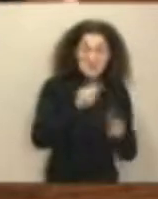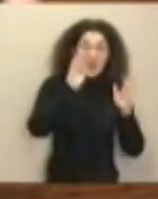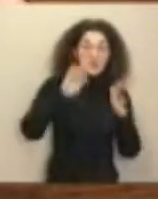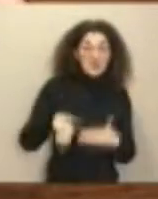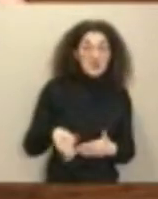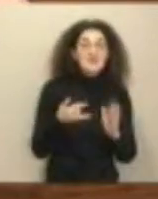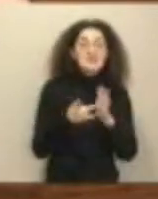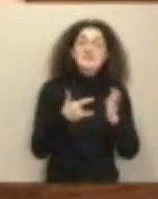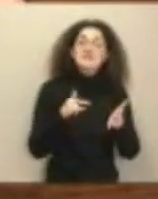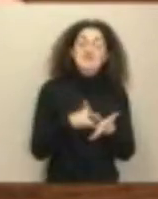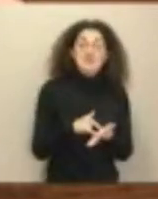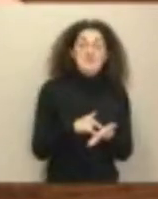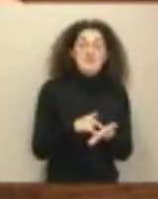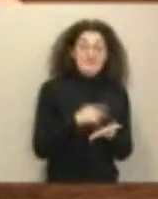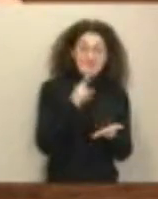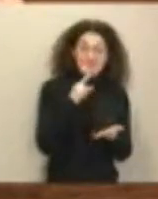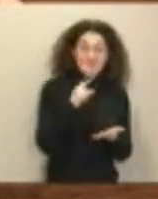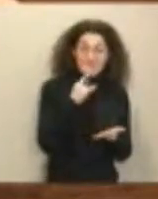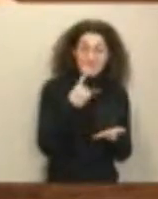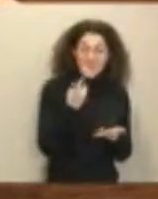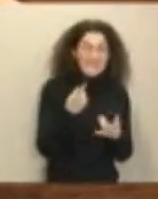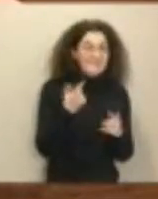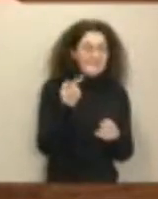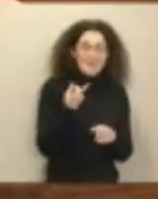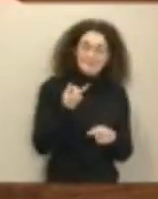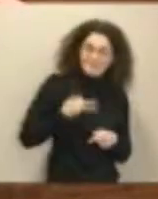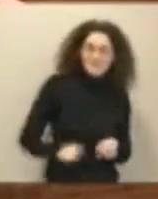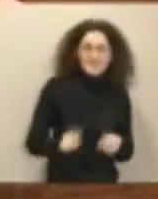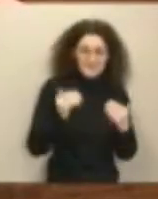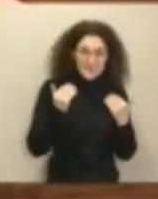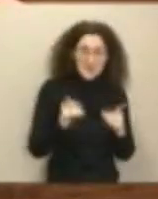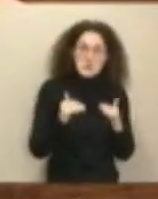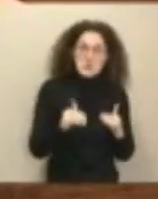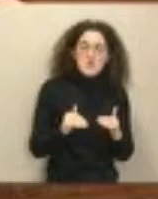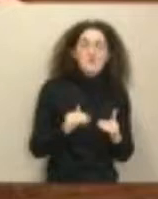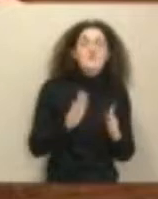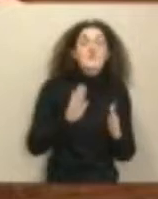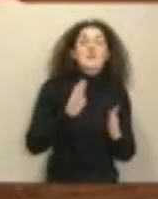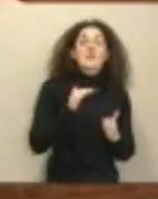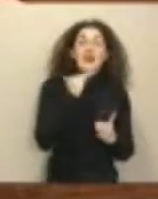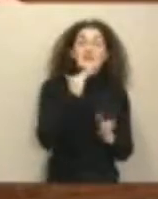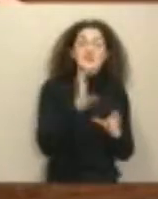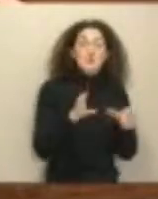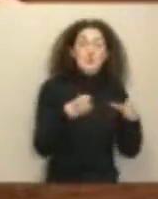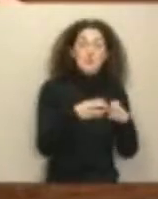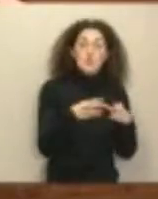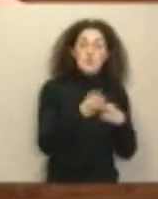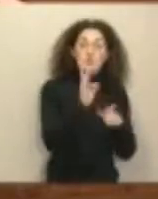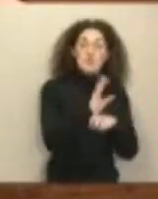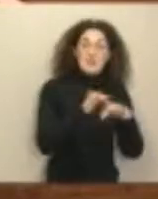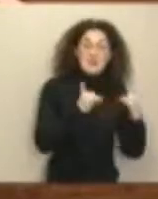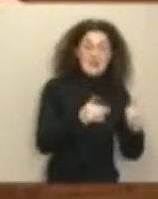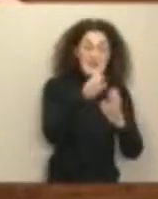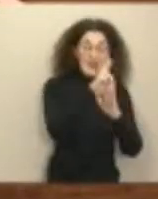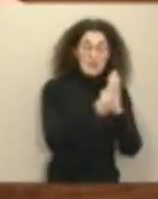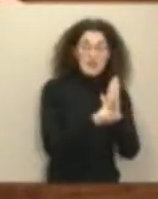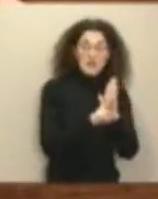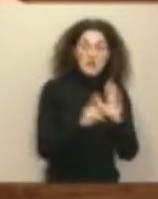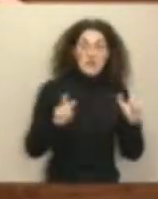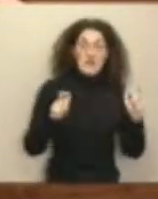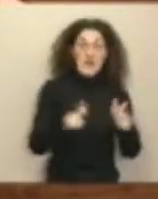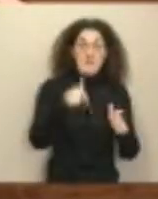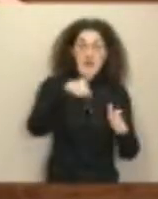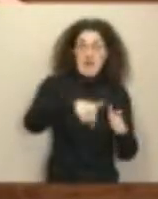el sistema es tan perverso que casi llevan a los grupos parlamentarios el reglamento de la Cámara